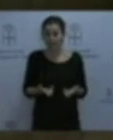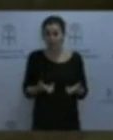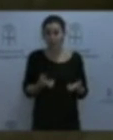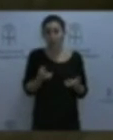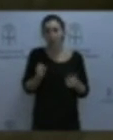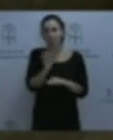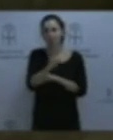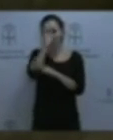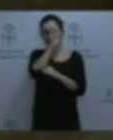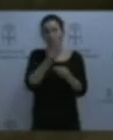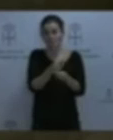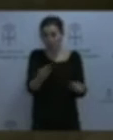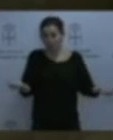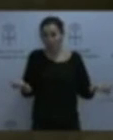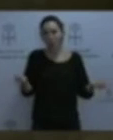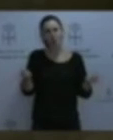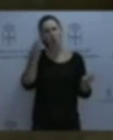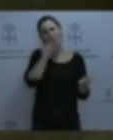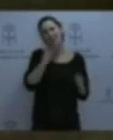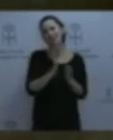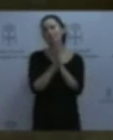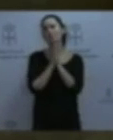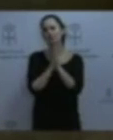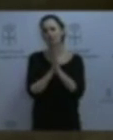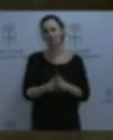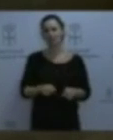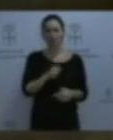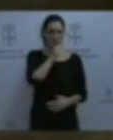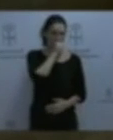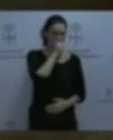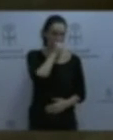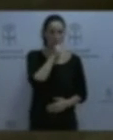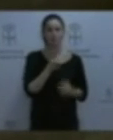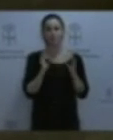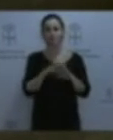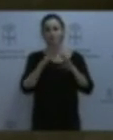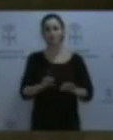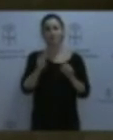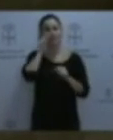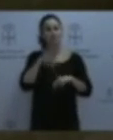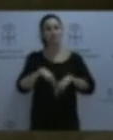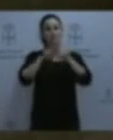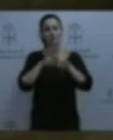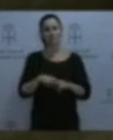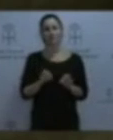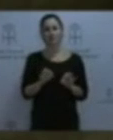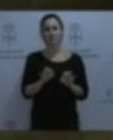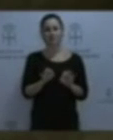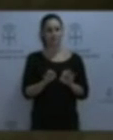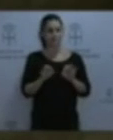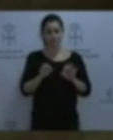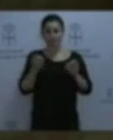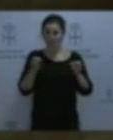científicos desaparezcan de las aulas y que se lleve a cabo una inspección educativa en la que se revise todos